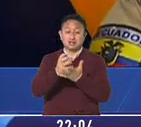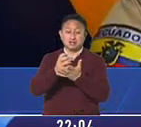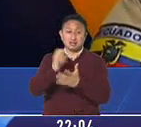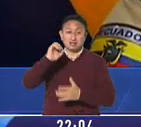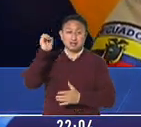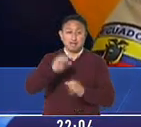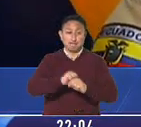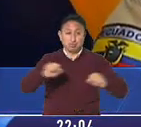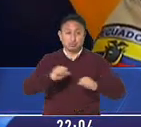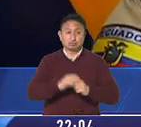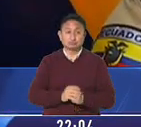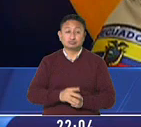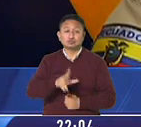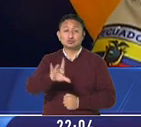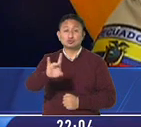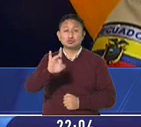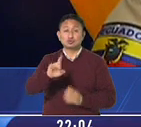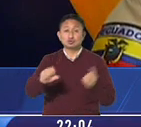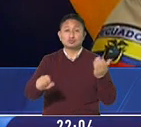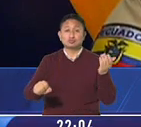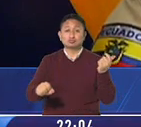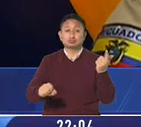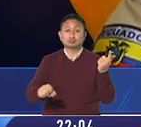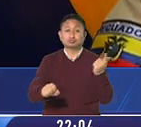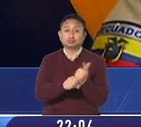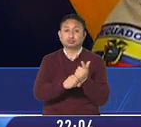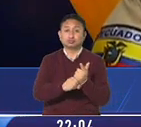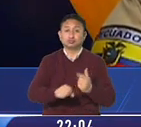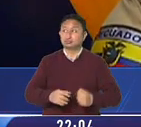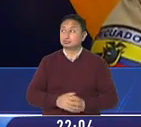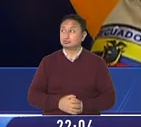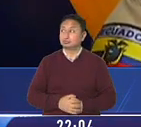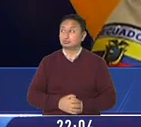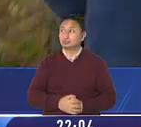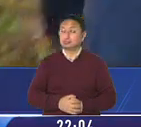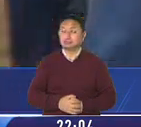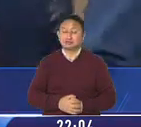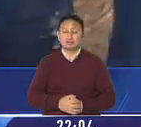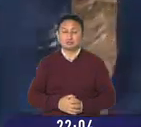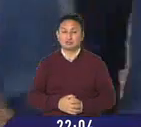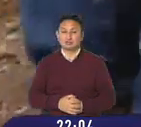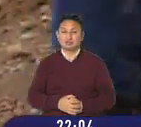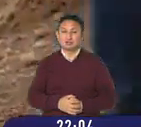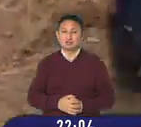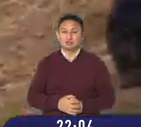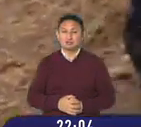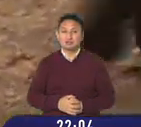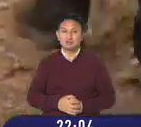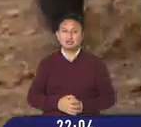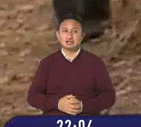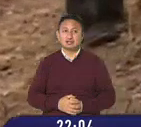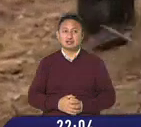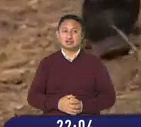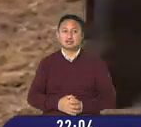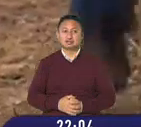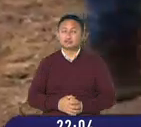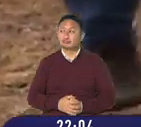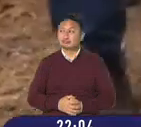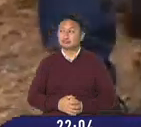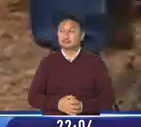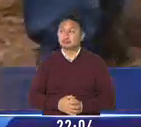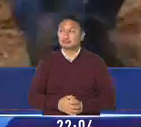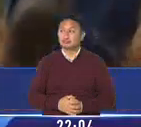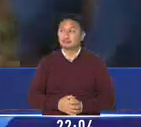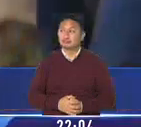tipo limón, 8 alimentadoras, 2 fusiles, 2 cizallas. Se busca determinar quién o quiénes llevaron